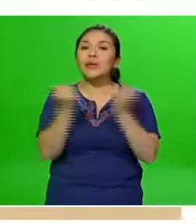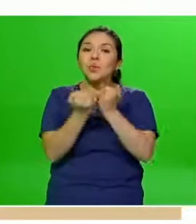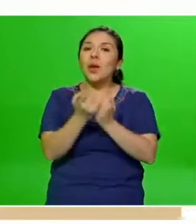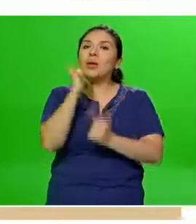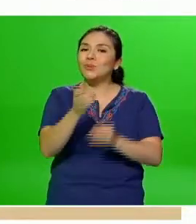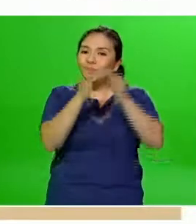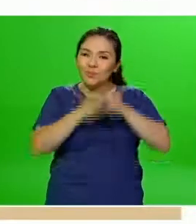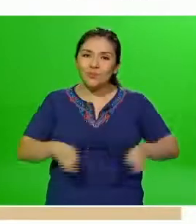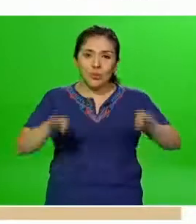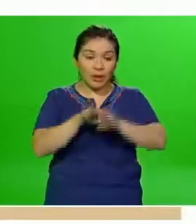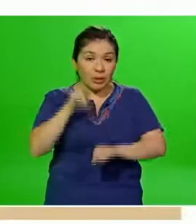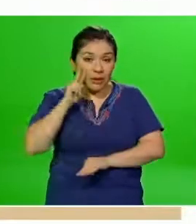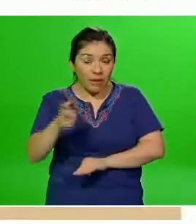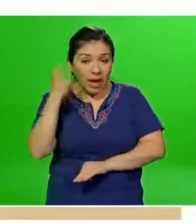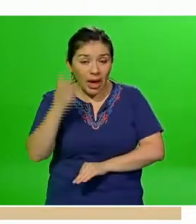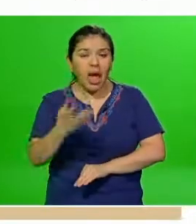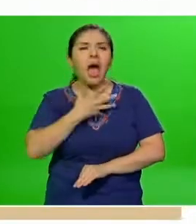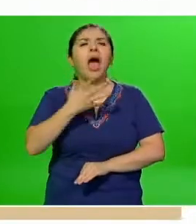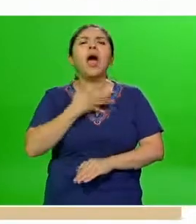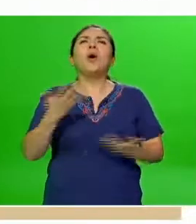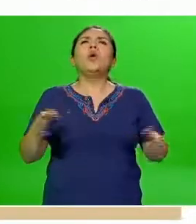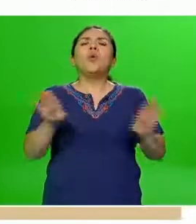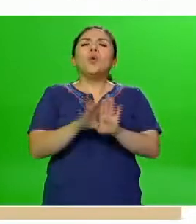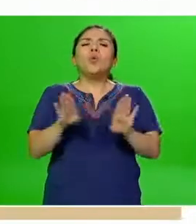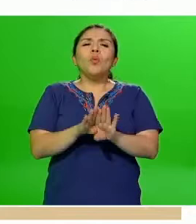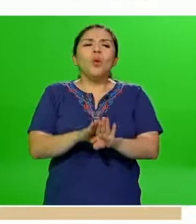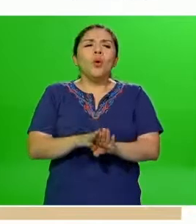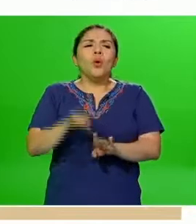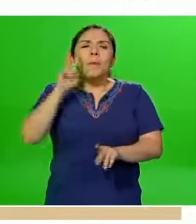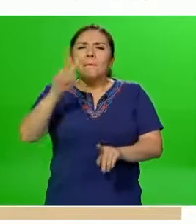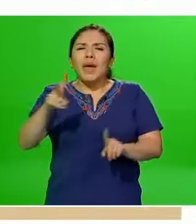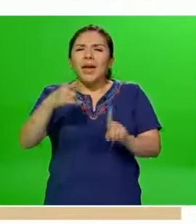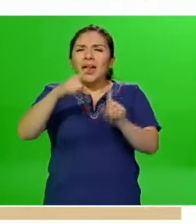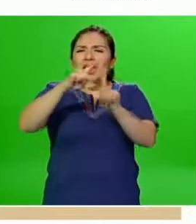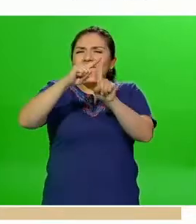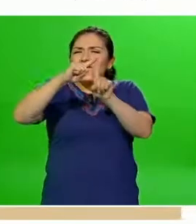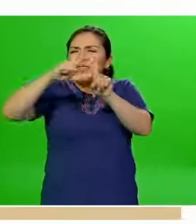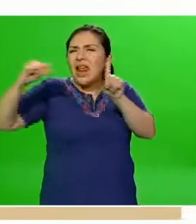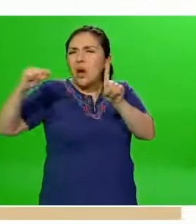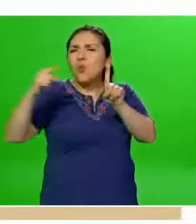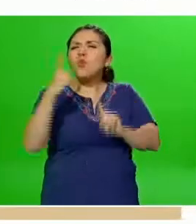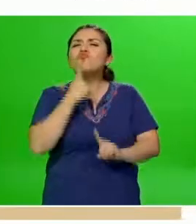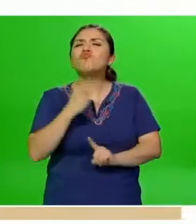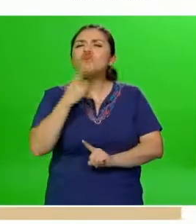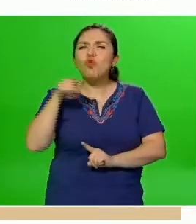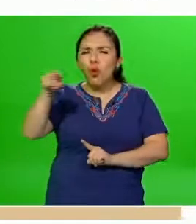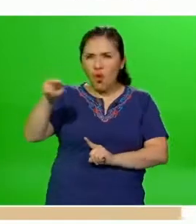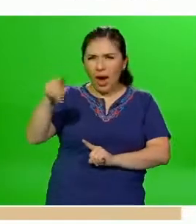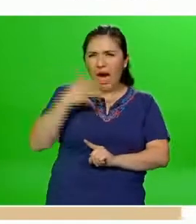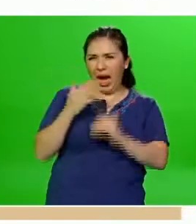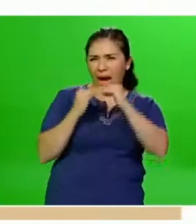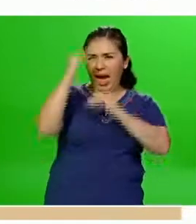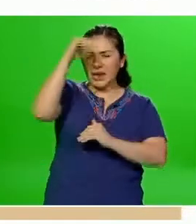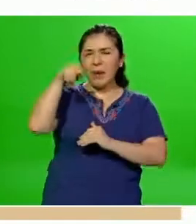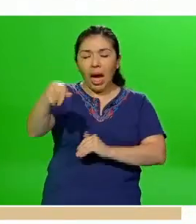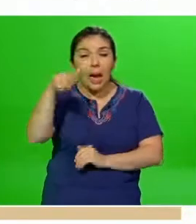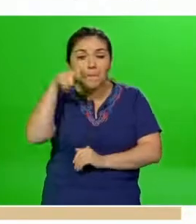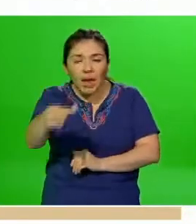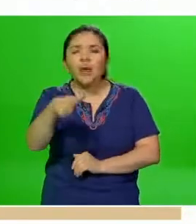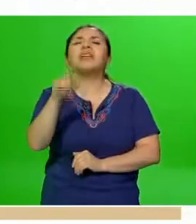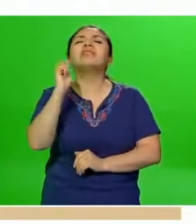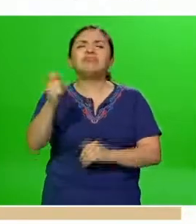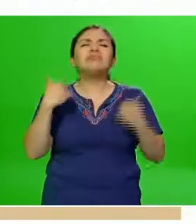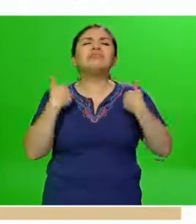muy importante destacar, aquí vemos un triángulo rojo, y este triángulo rojo lo que nos permite a